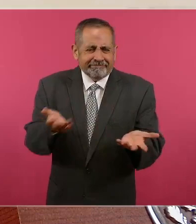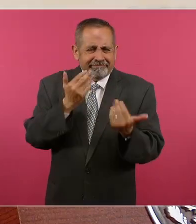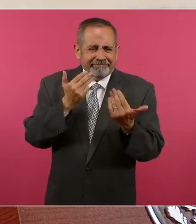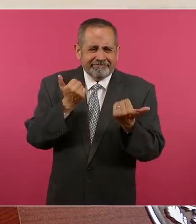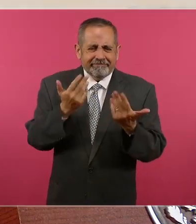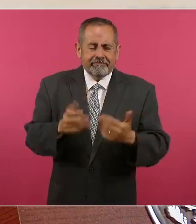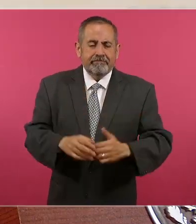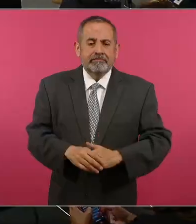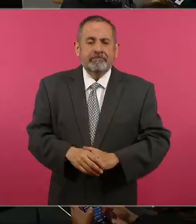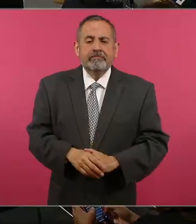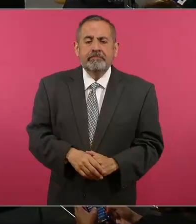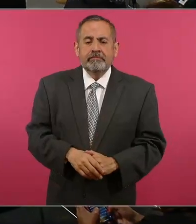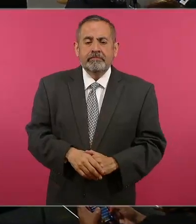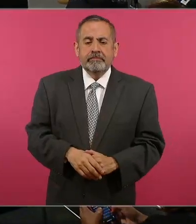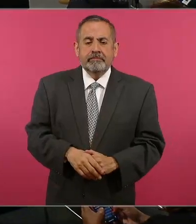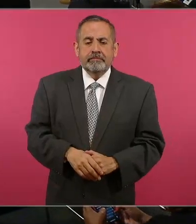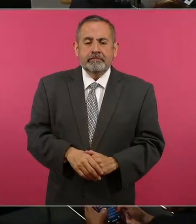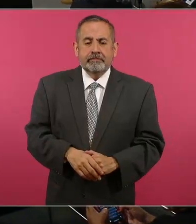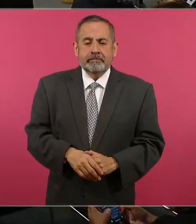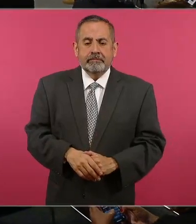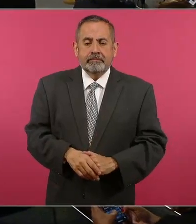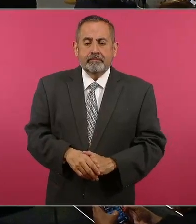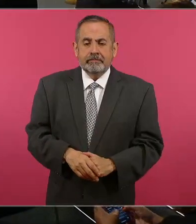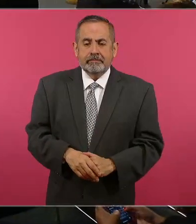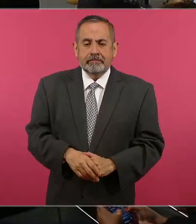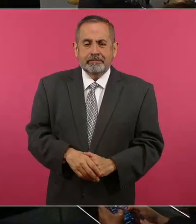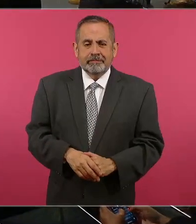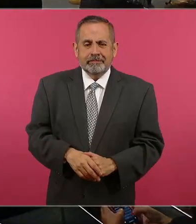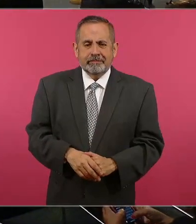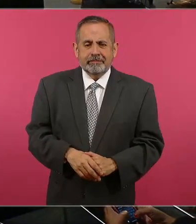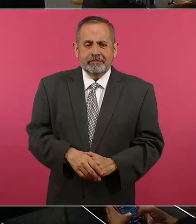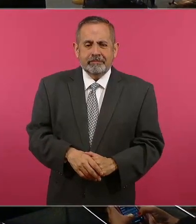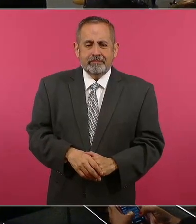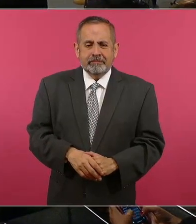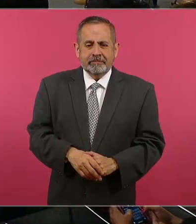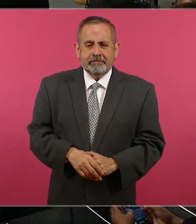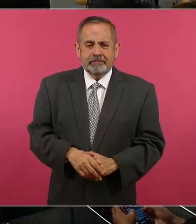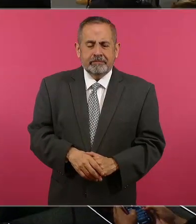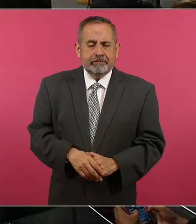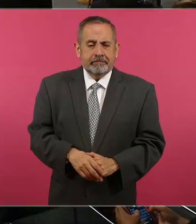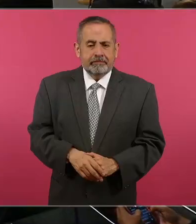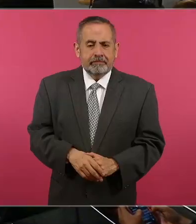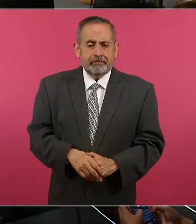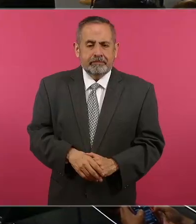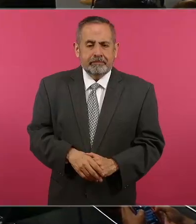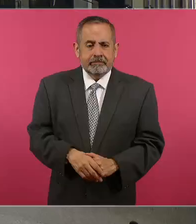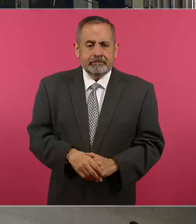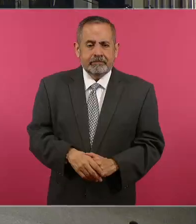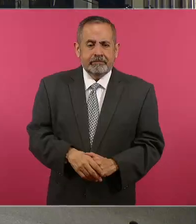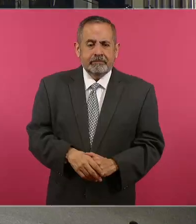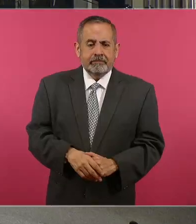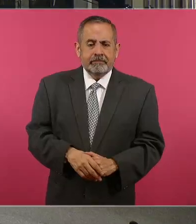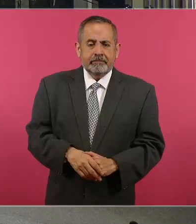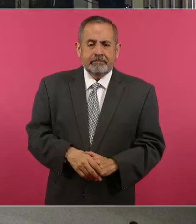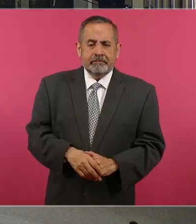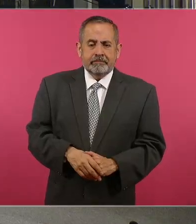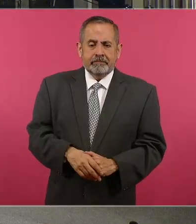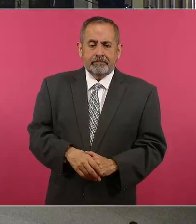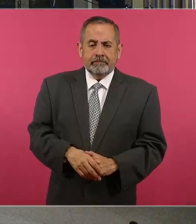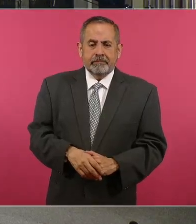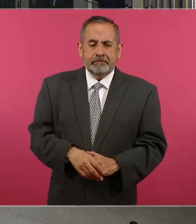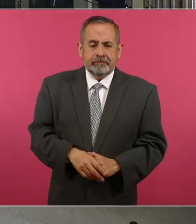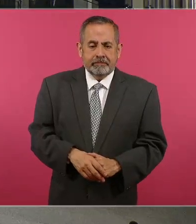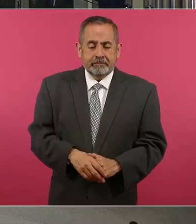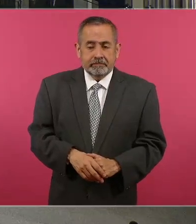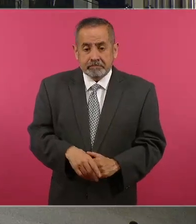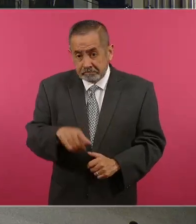Absolutamente. Un juez suspendió la entrega en el Estado de México, presidente. ¿Okay? Un juez suspendió la entrega en el Estado de México. Ah,